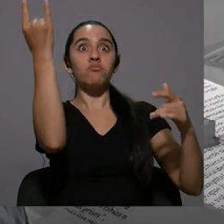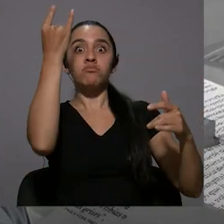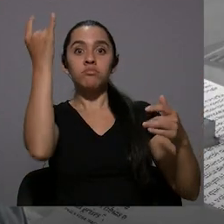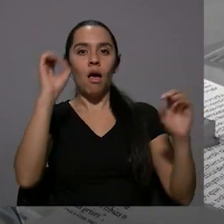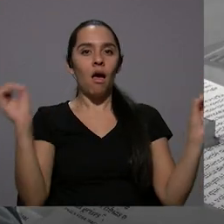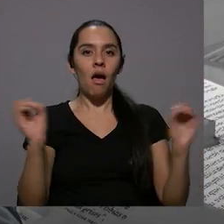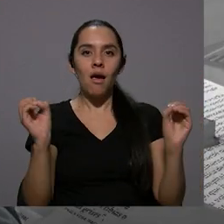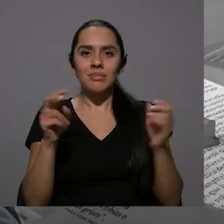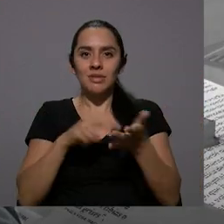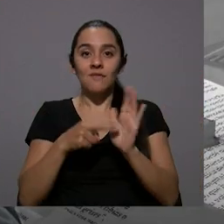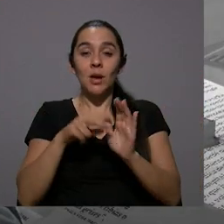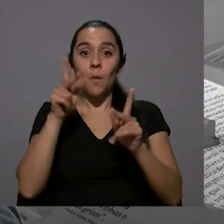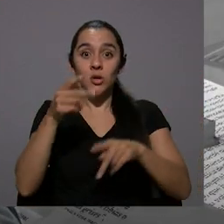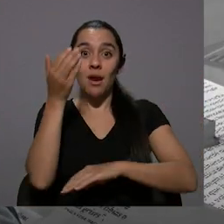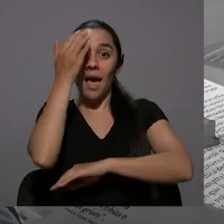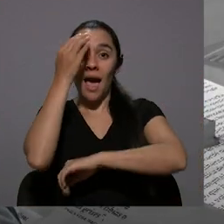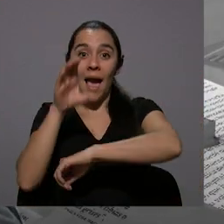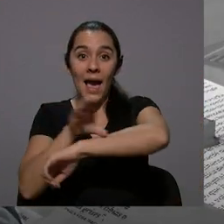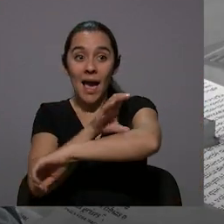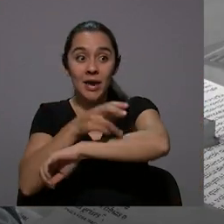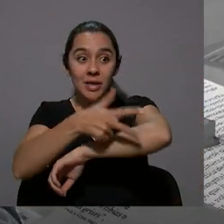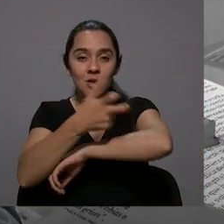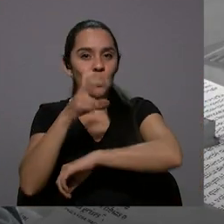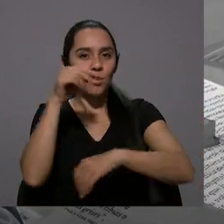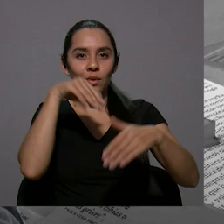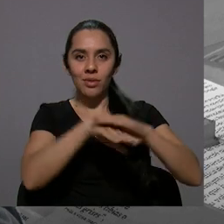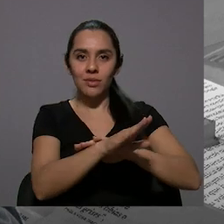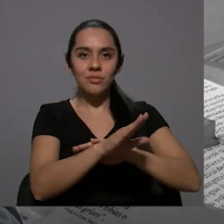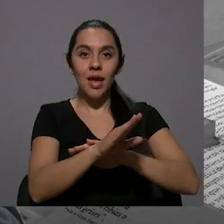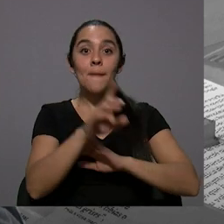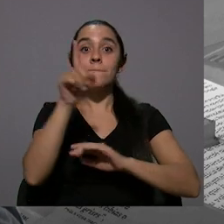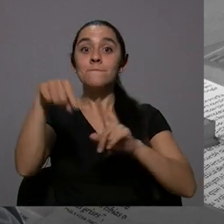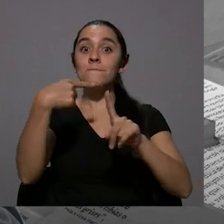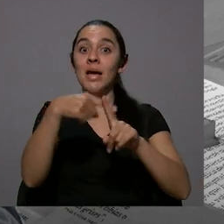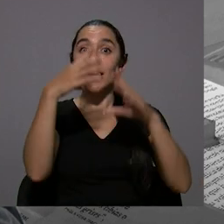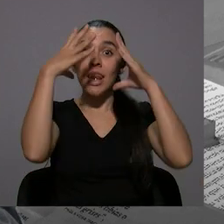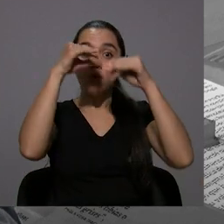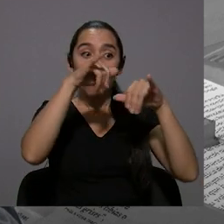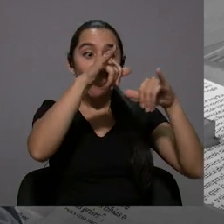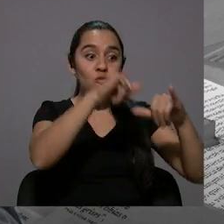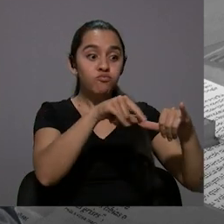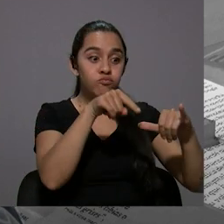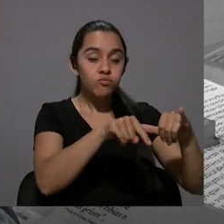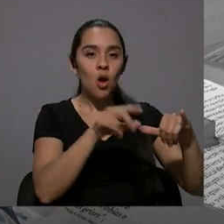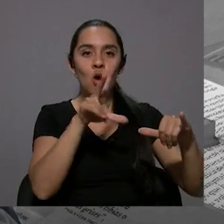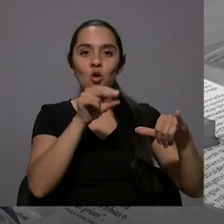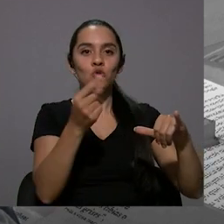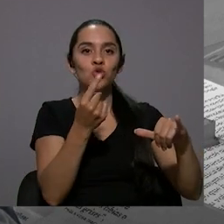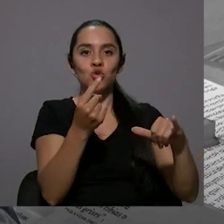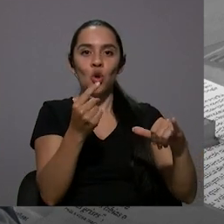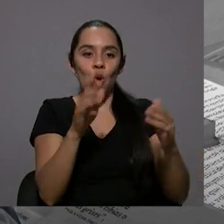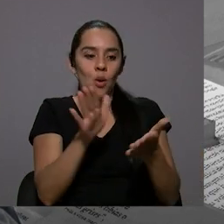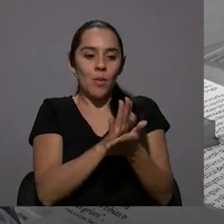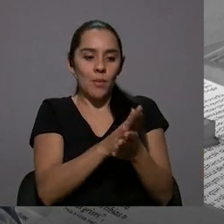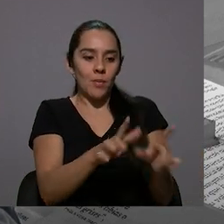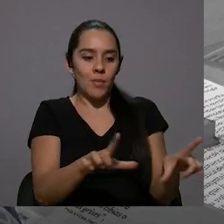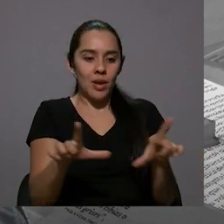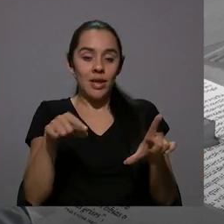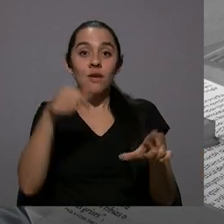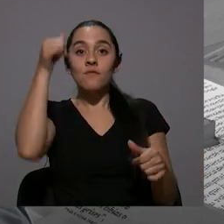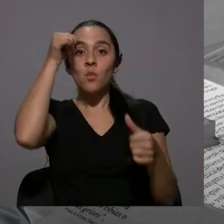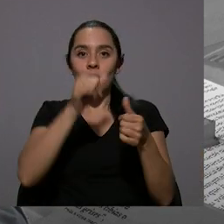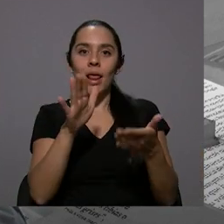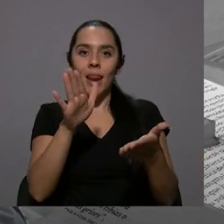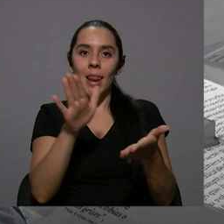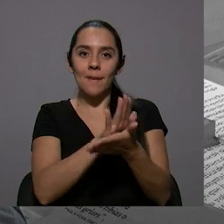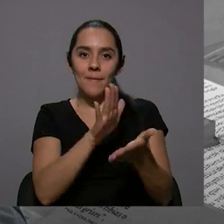hacker no puede Ingresar a un sistema para información no queda ahí registr la información no queda registrada solo en la papeleta verdad porque recordemos